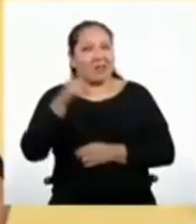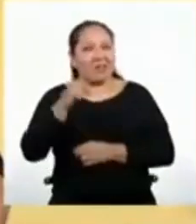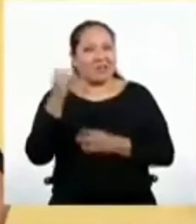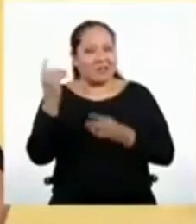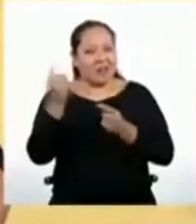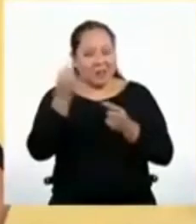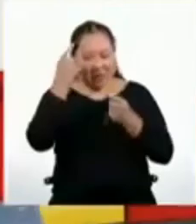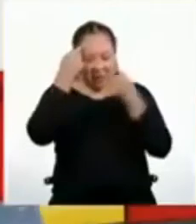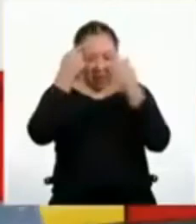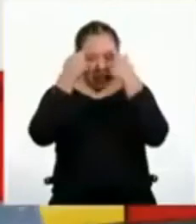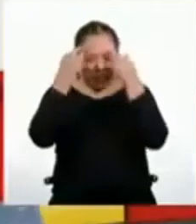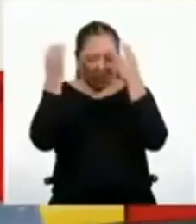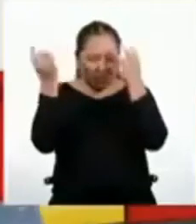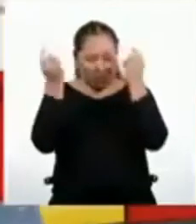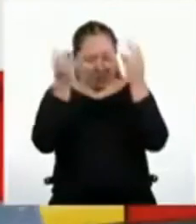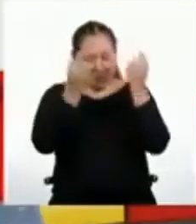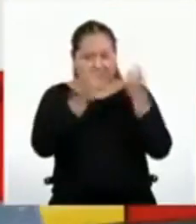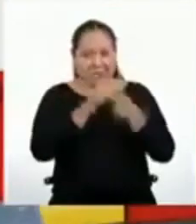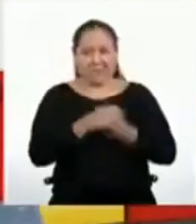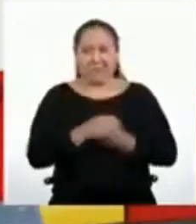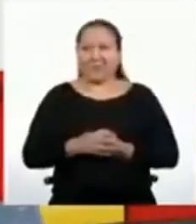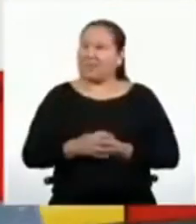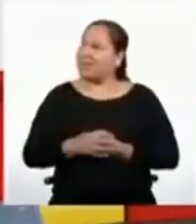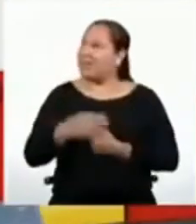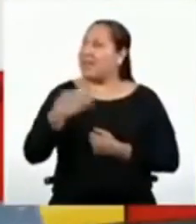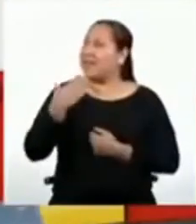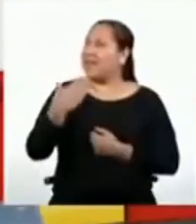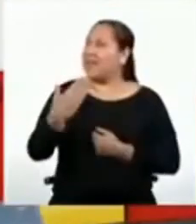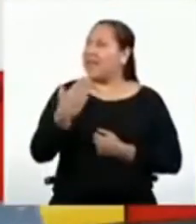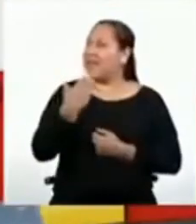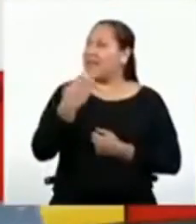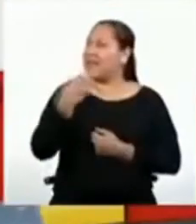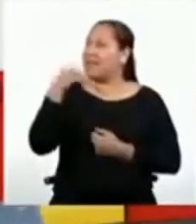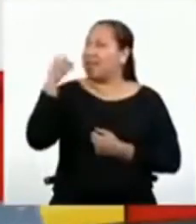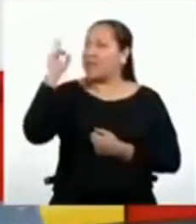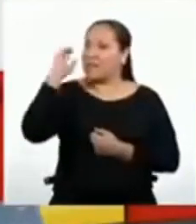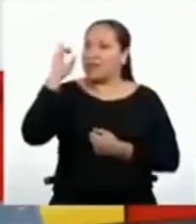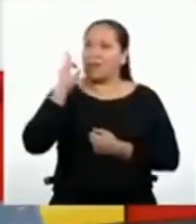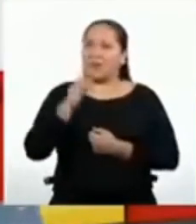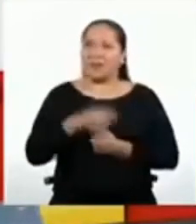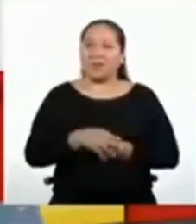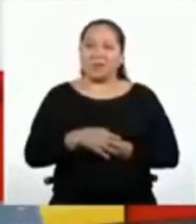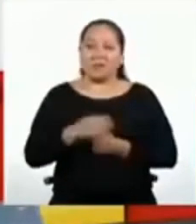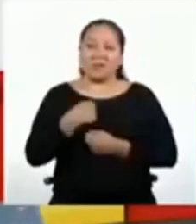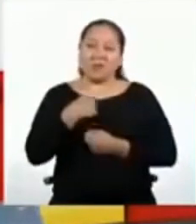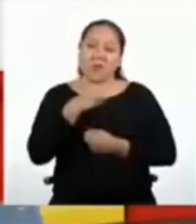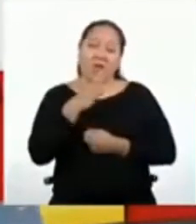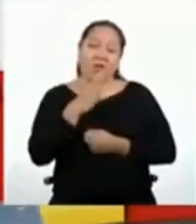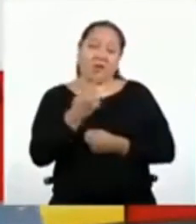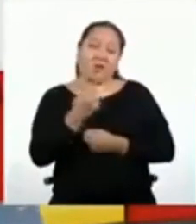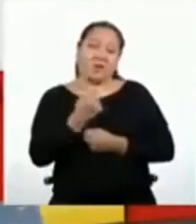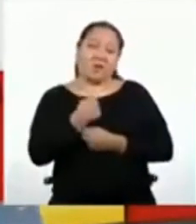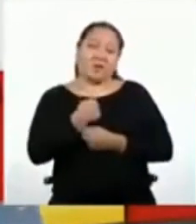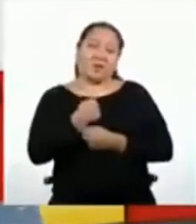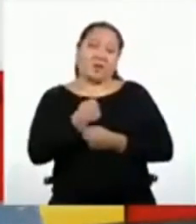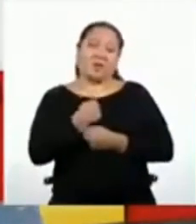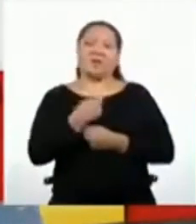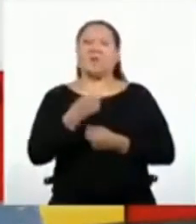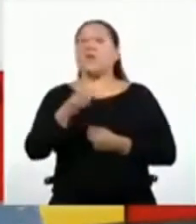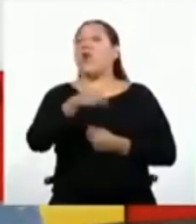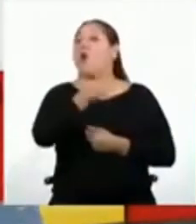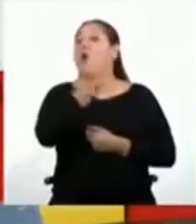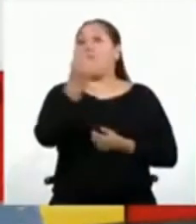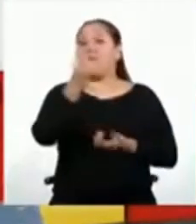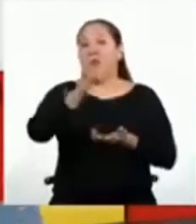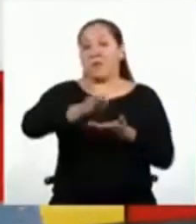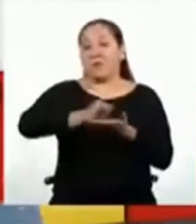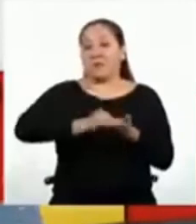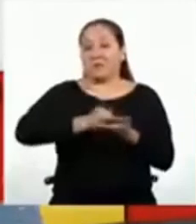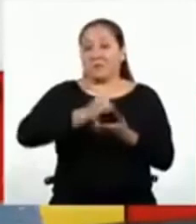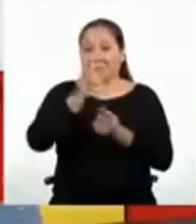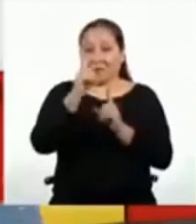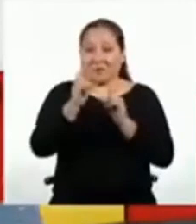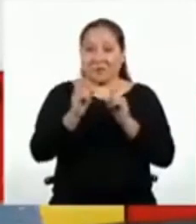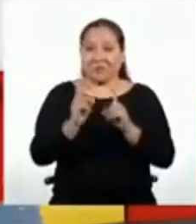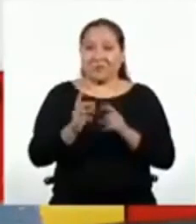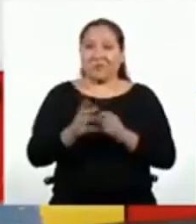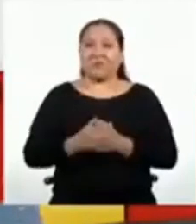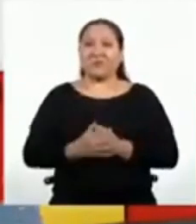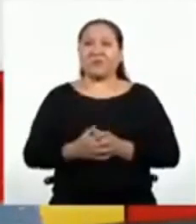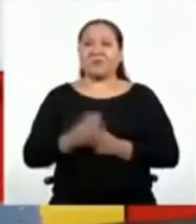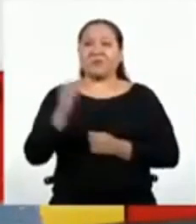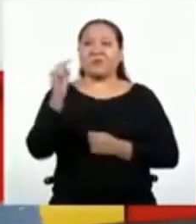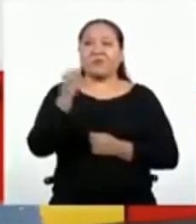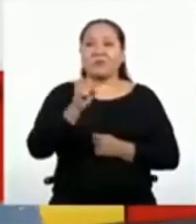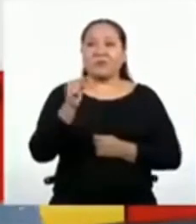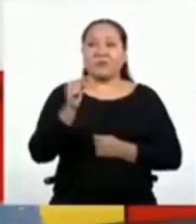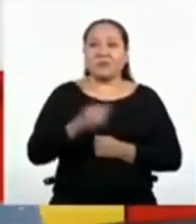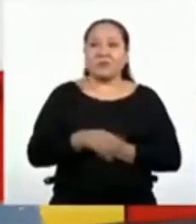una calculadora. Muchas gracias, profesora. Pero no hablemos de mí, porque tengo otra pregunta.